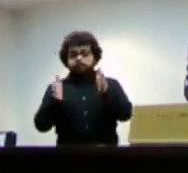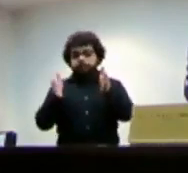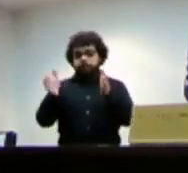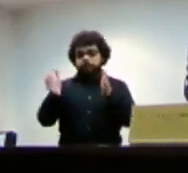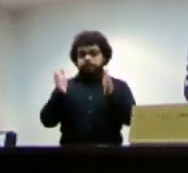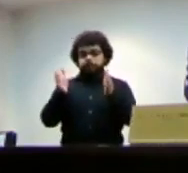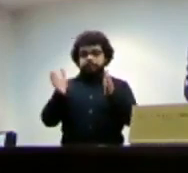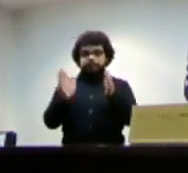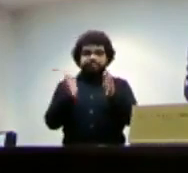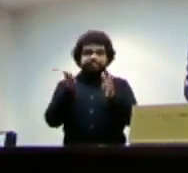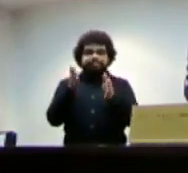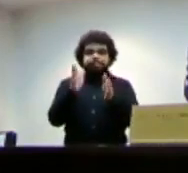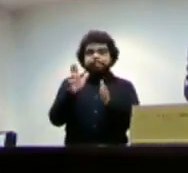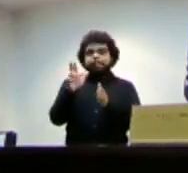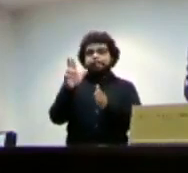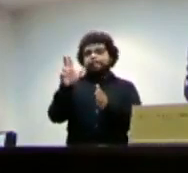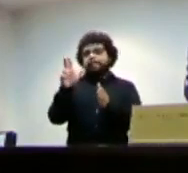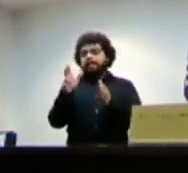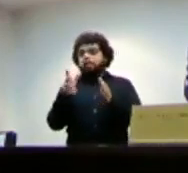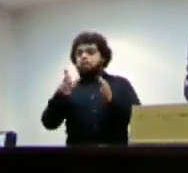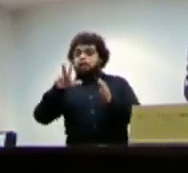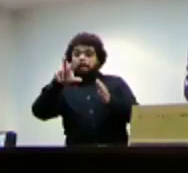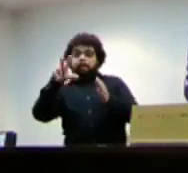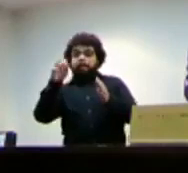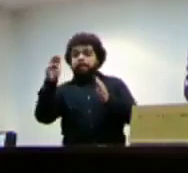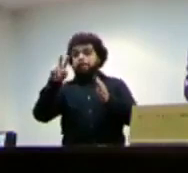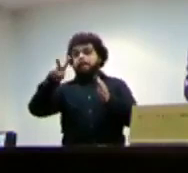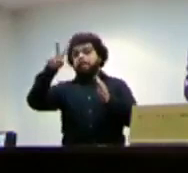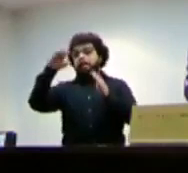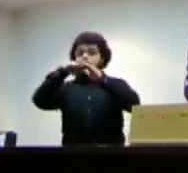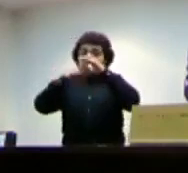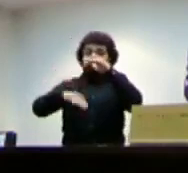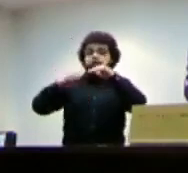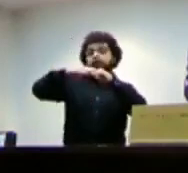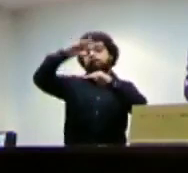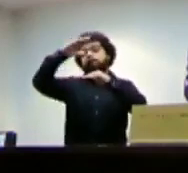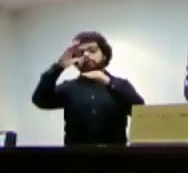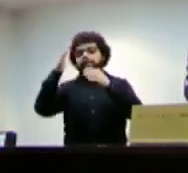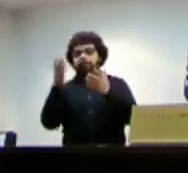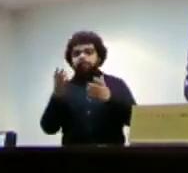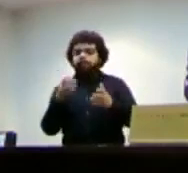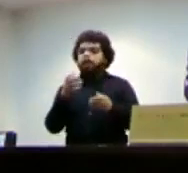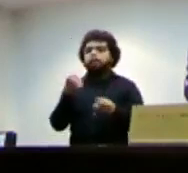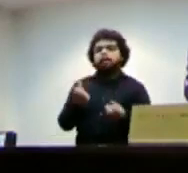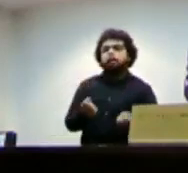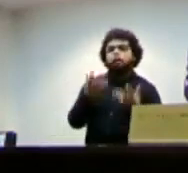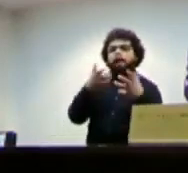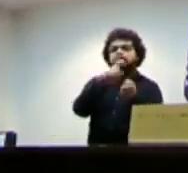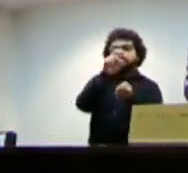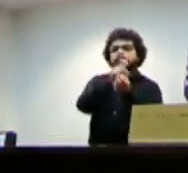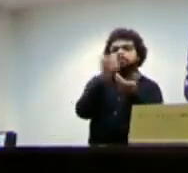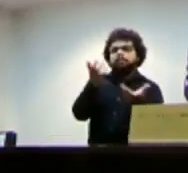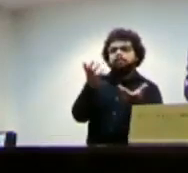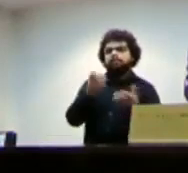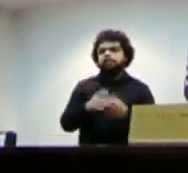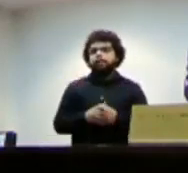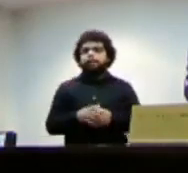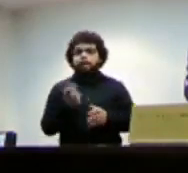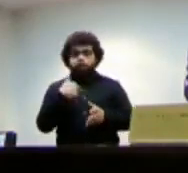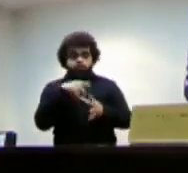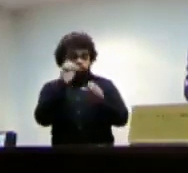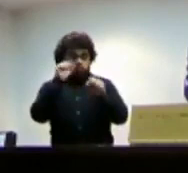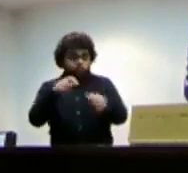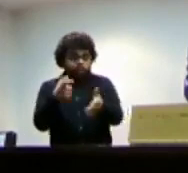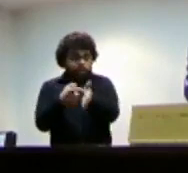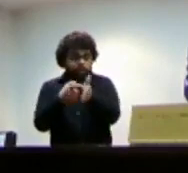de 30 megavatios. Sí, pero bien en total, ¿cuánto? Por eso, la demanda, podría buscar